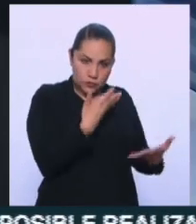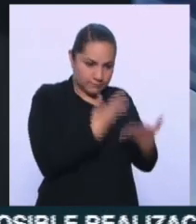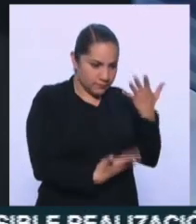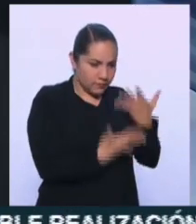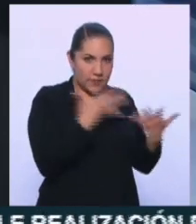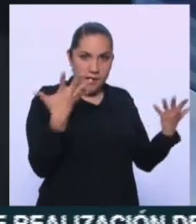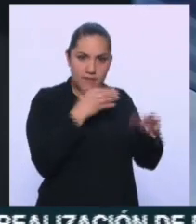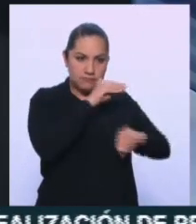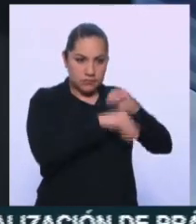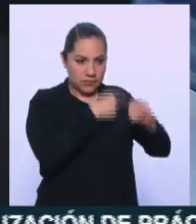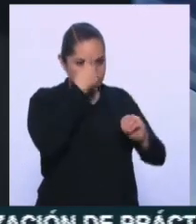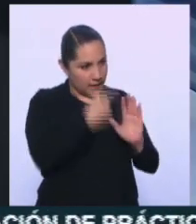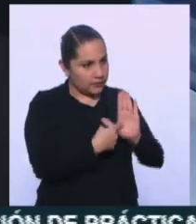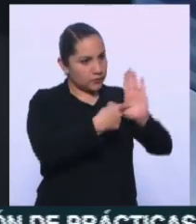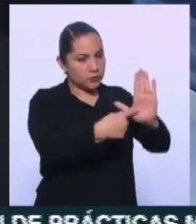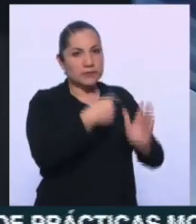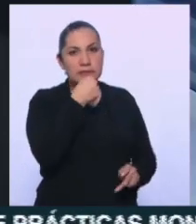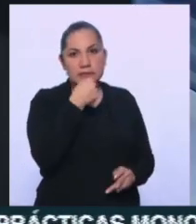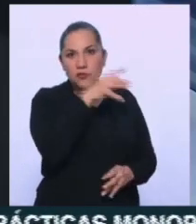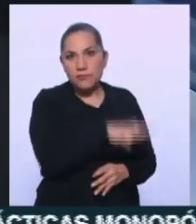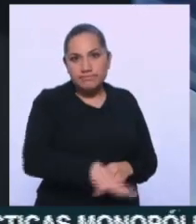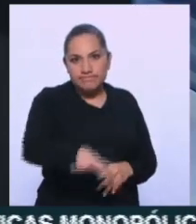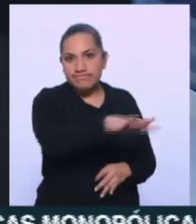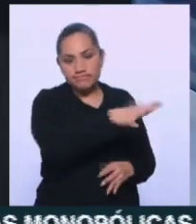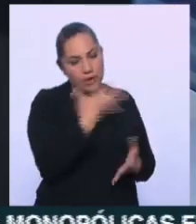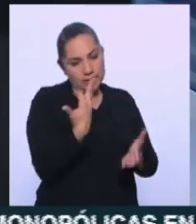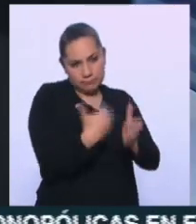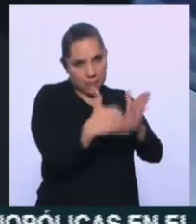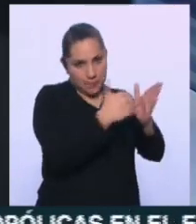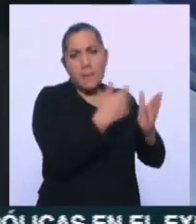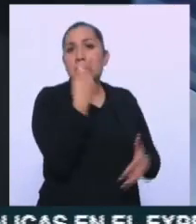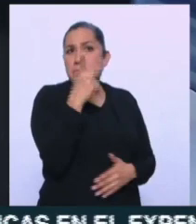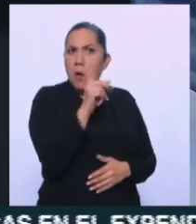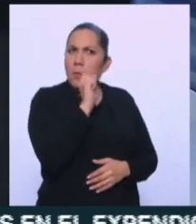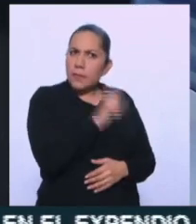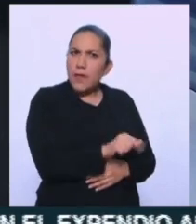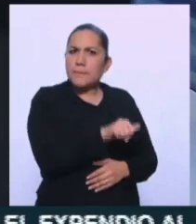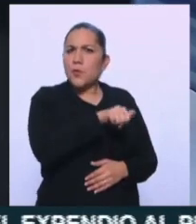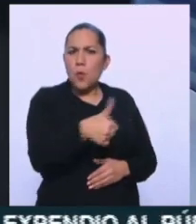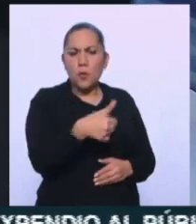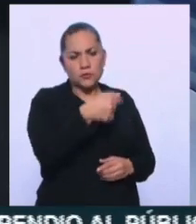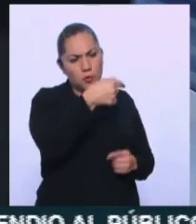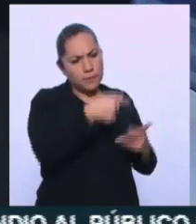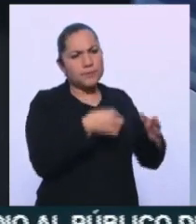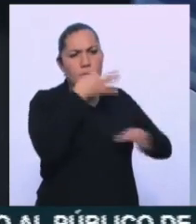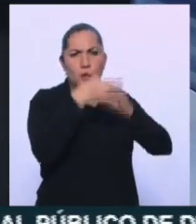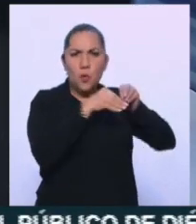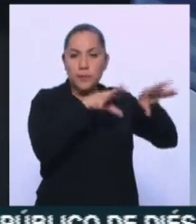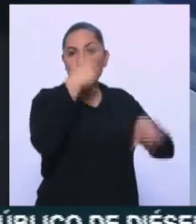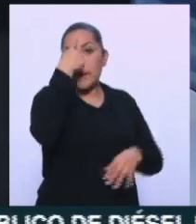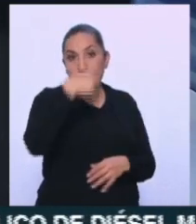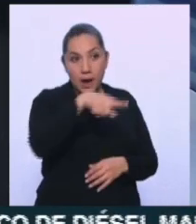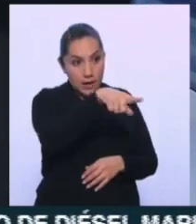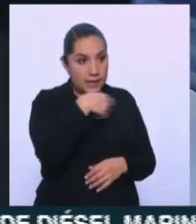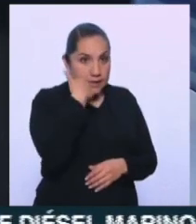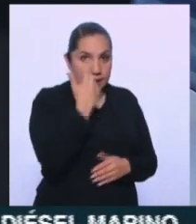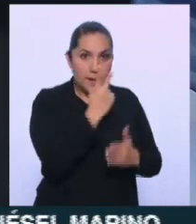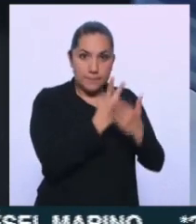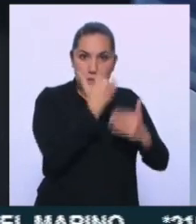libres, o con tema libre. Además hay otra convocatoria para el desarrollo de proyectos, o sea, para la preparación de los proyectos, para